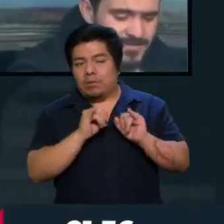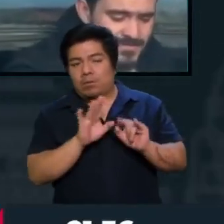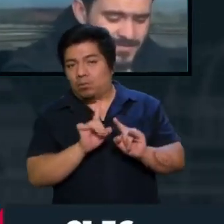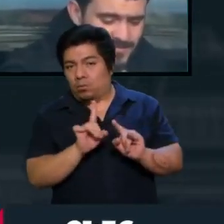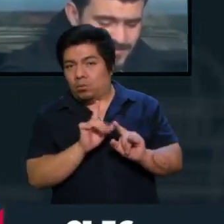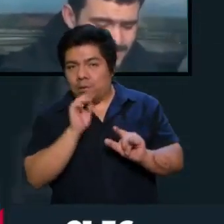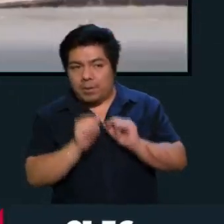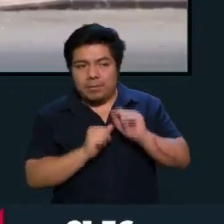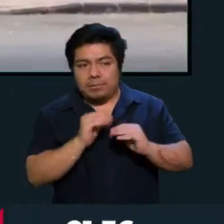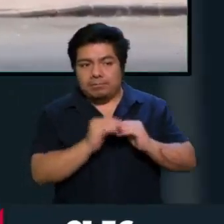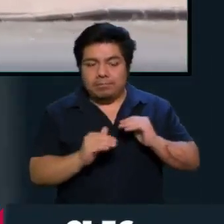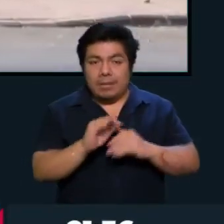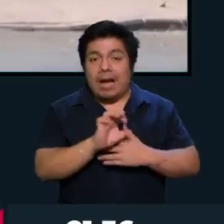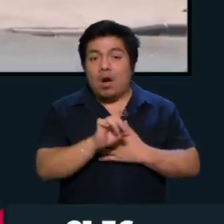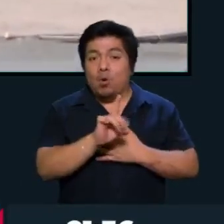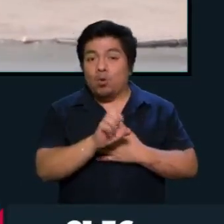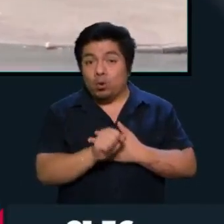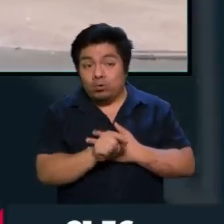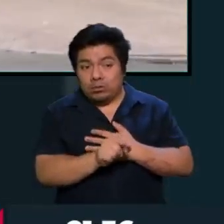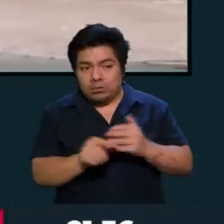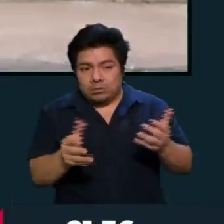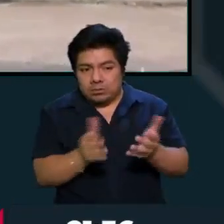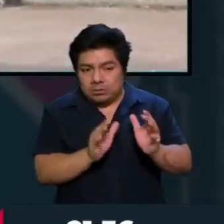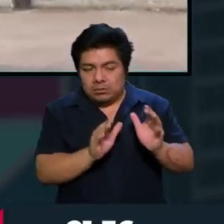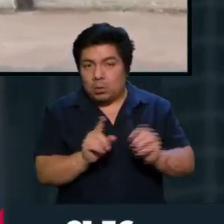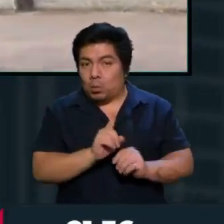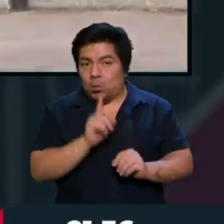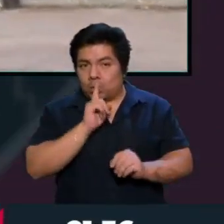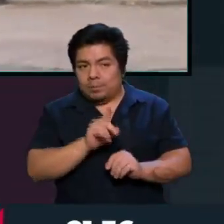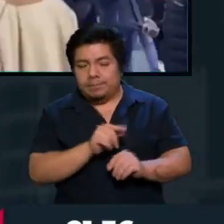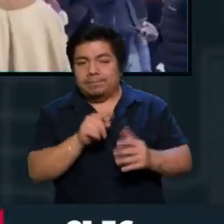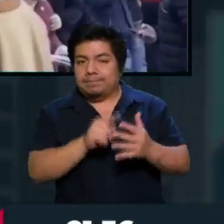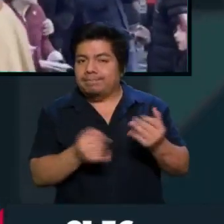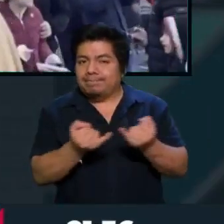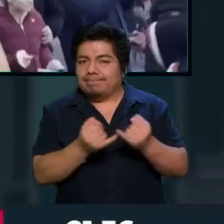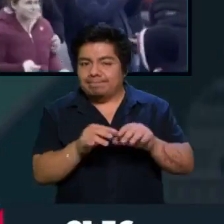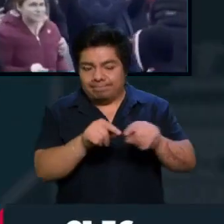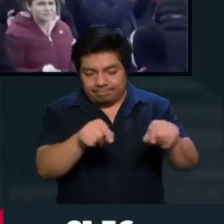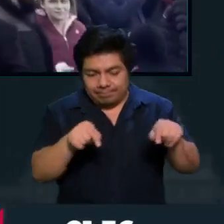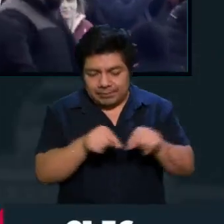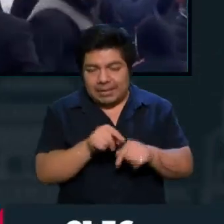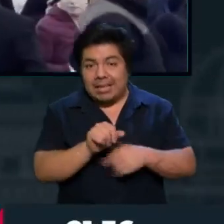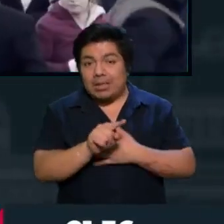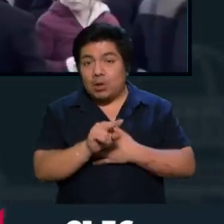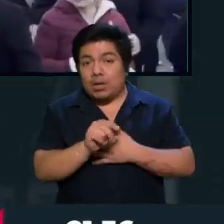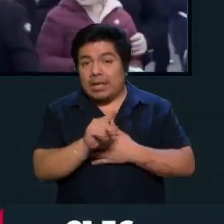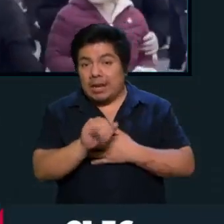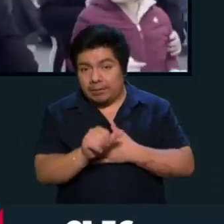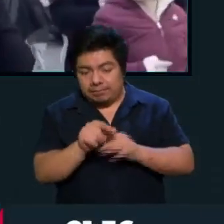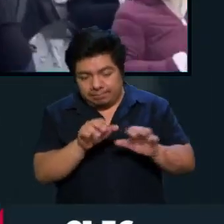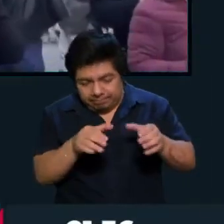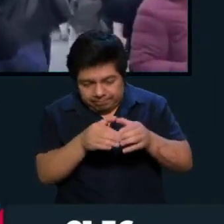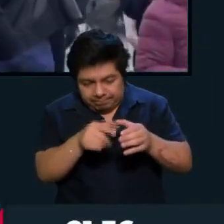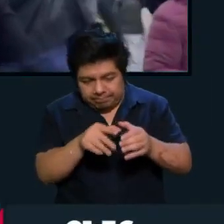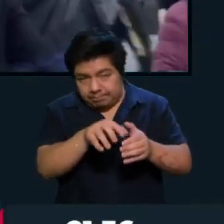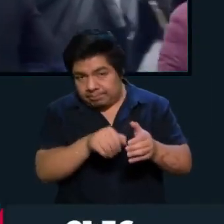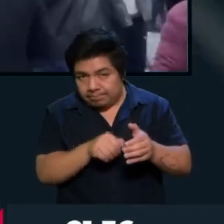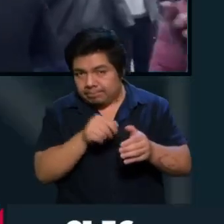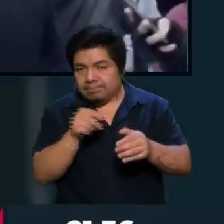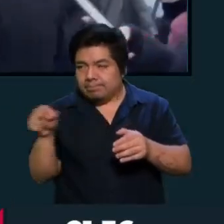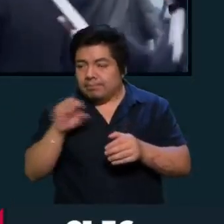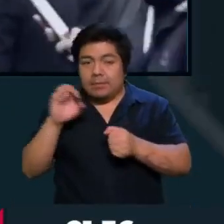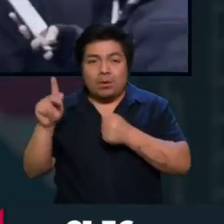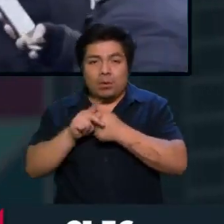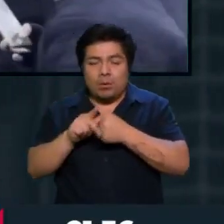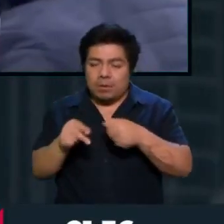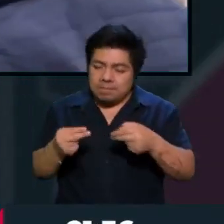que no envalentone a los kurdos de Turquía, pero además también asegurar la zona de Antioquia para poder con eso poder negociar con